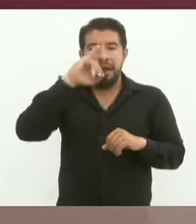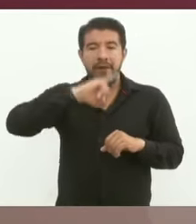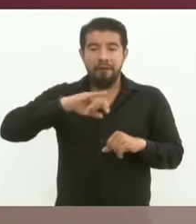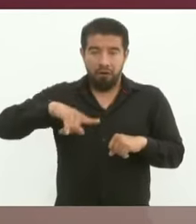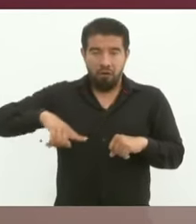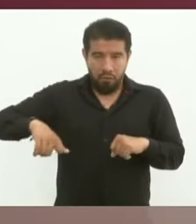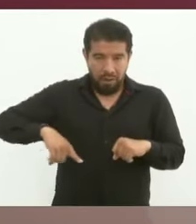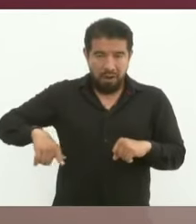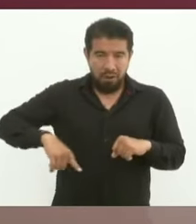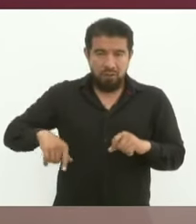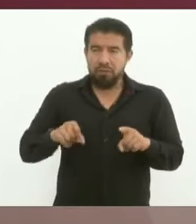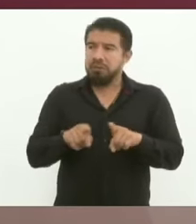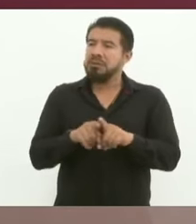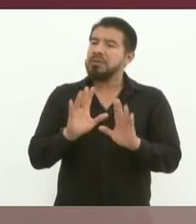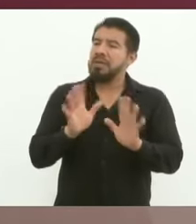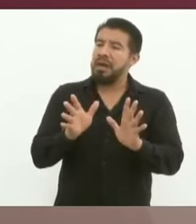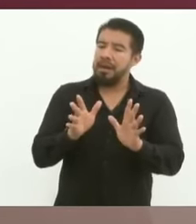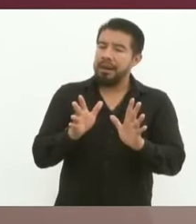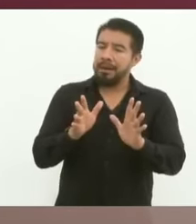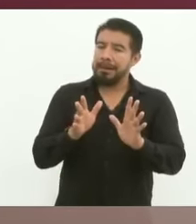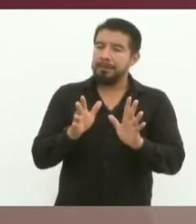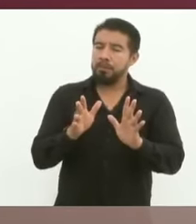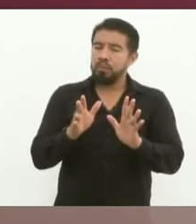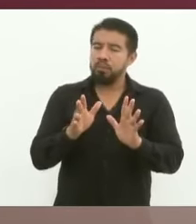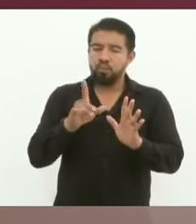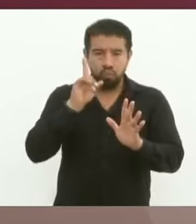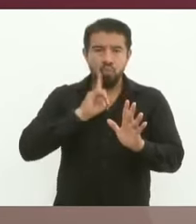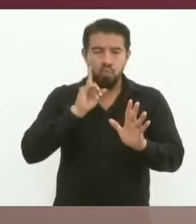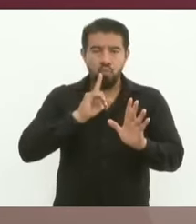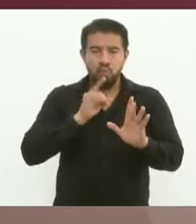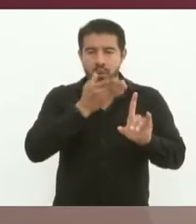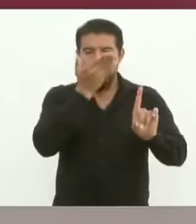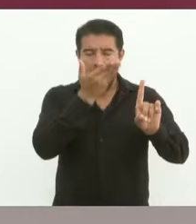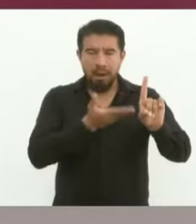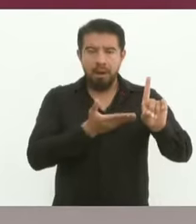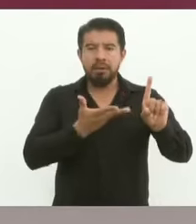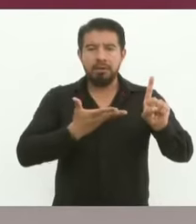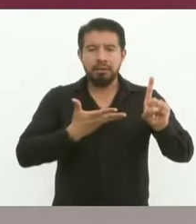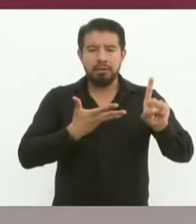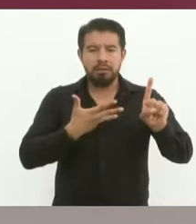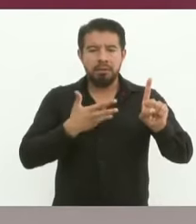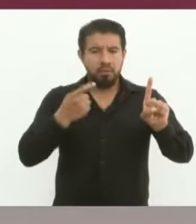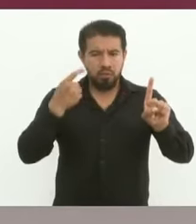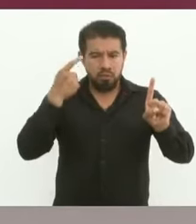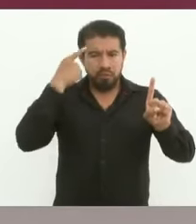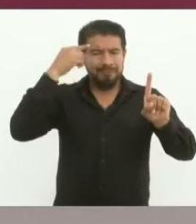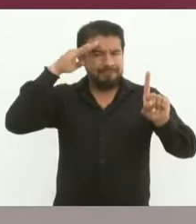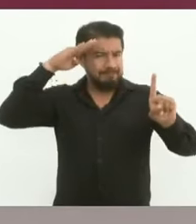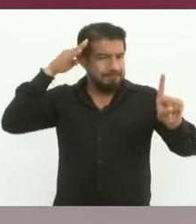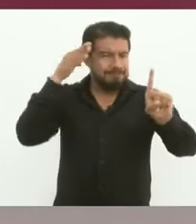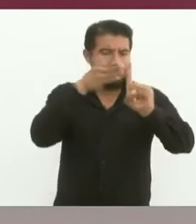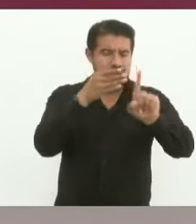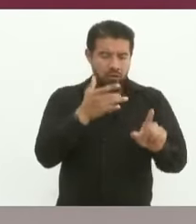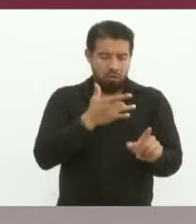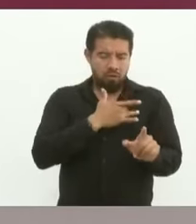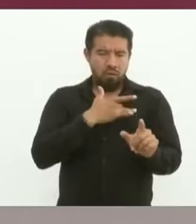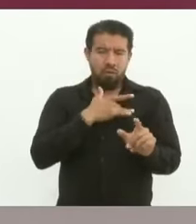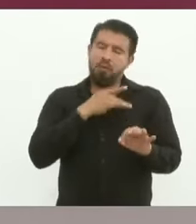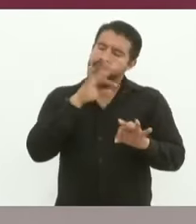más importante es que es una mujer con convicciones, tiene buen corazón, muy